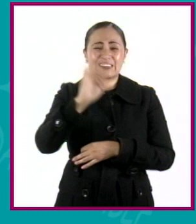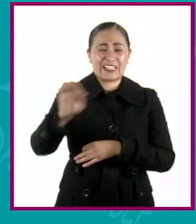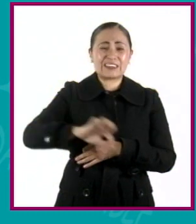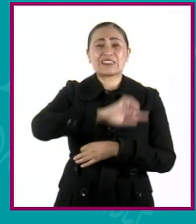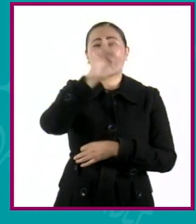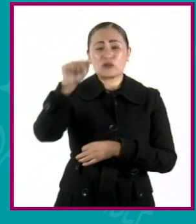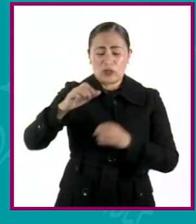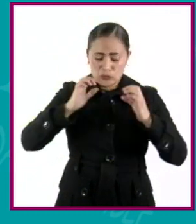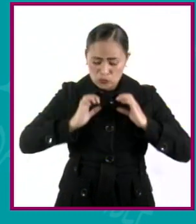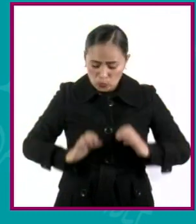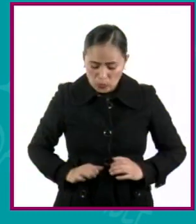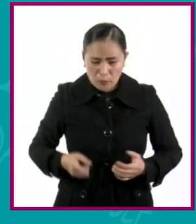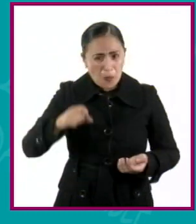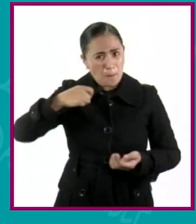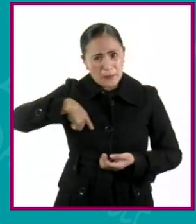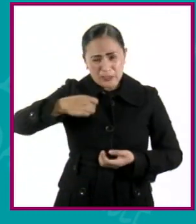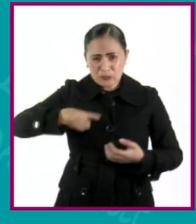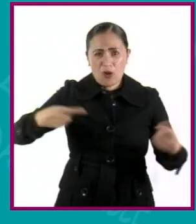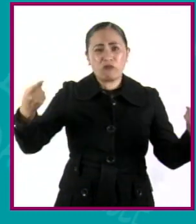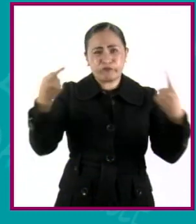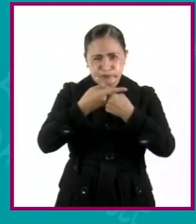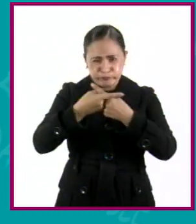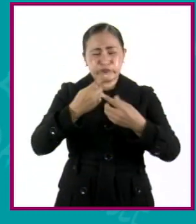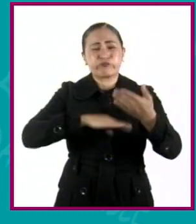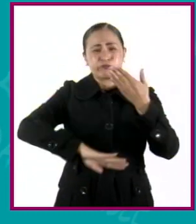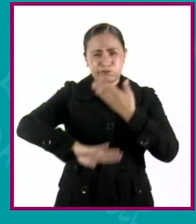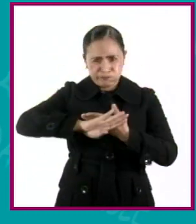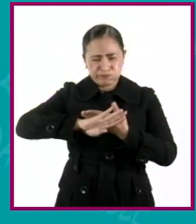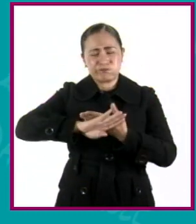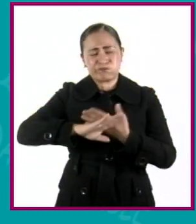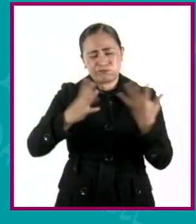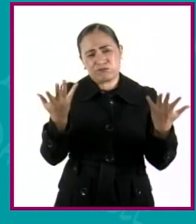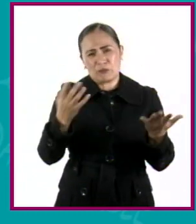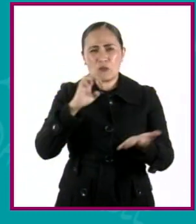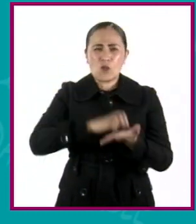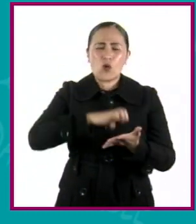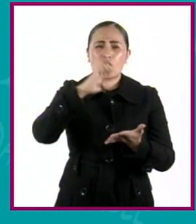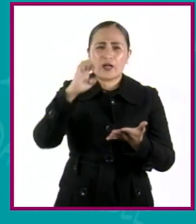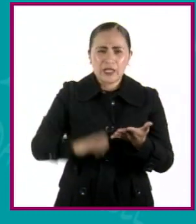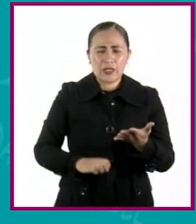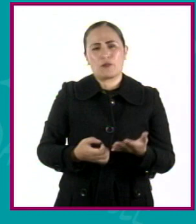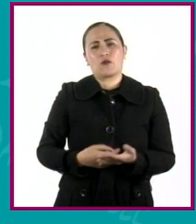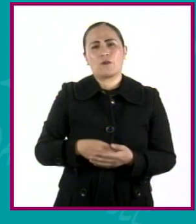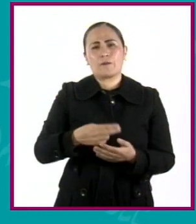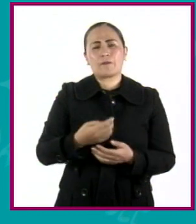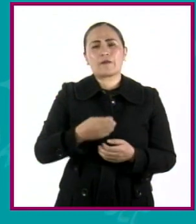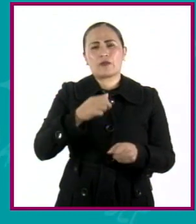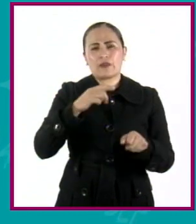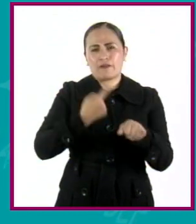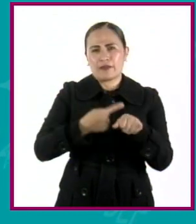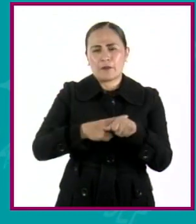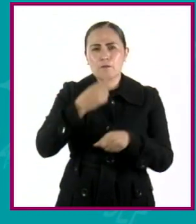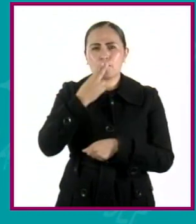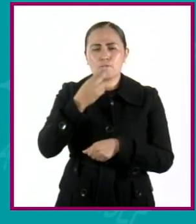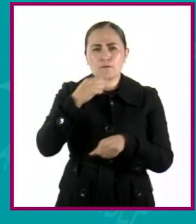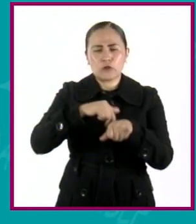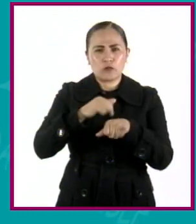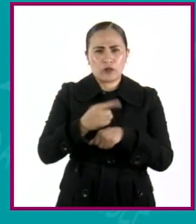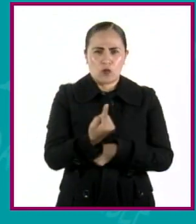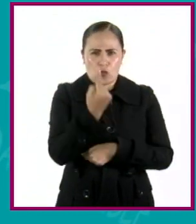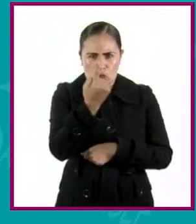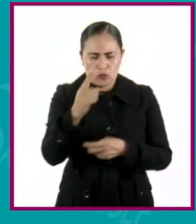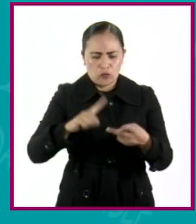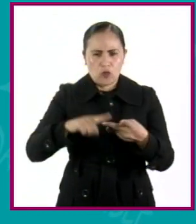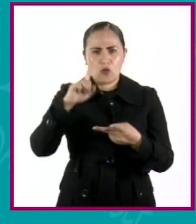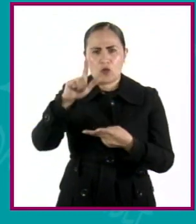que atacan a los propios tejidos del cuerpo. Esto sucede, por ejemplo, con la diabetes tipo 1, el lupus y la